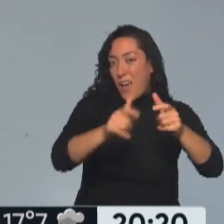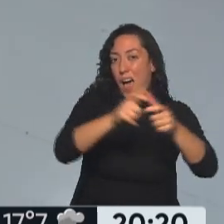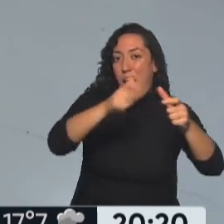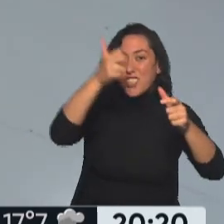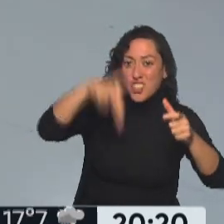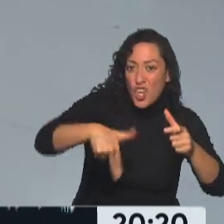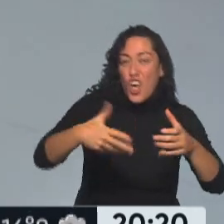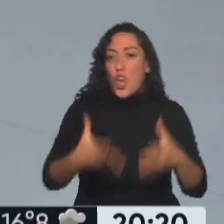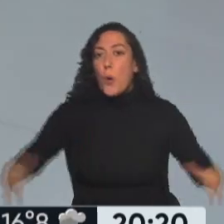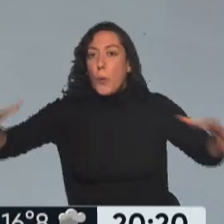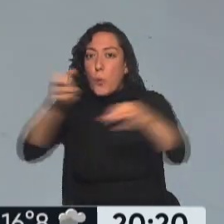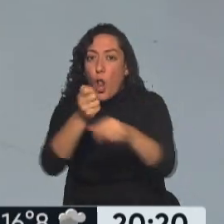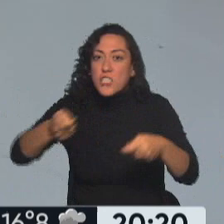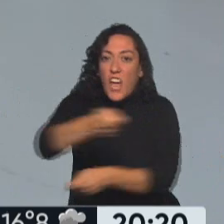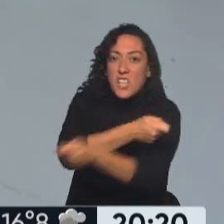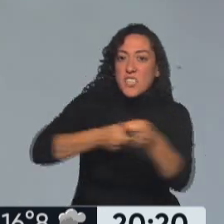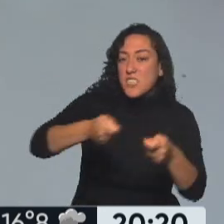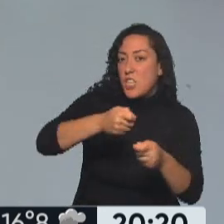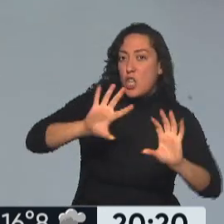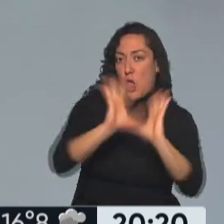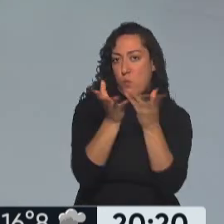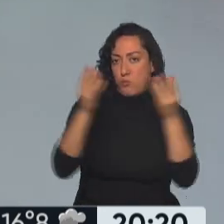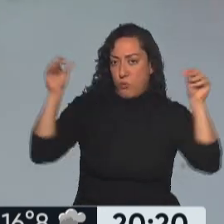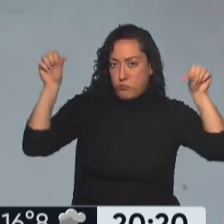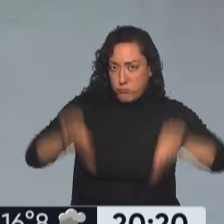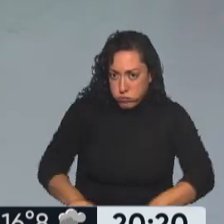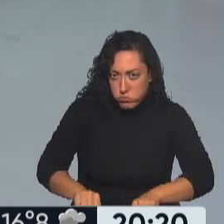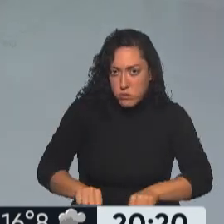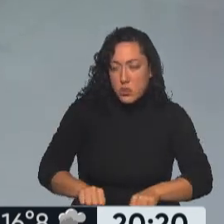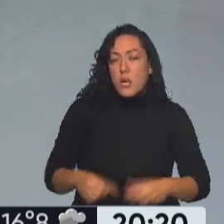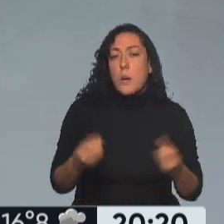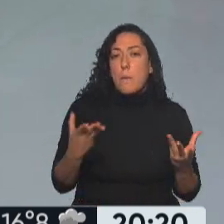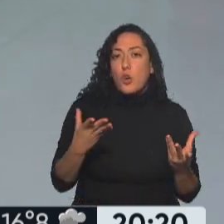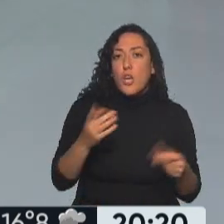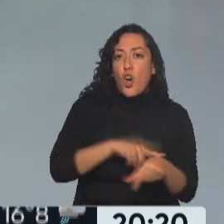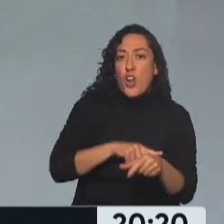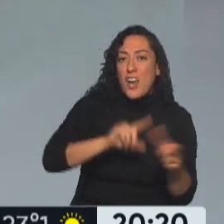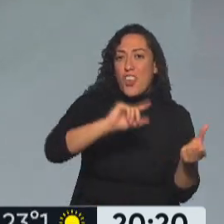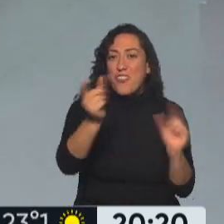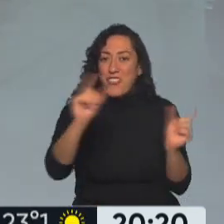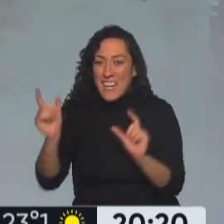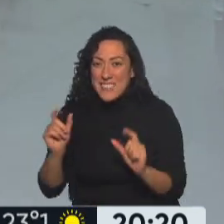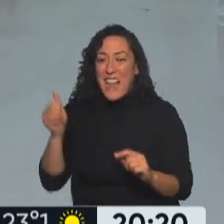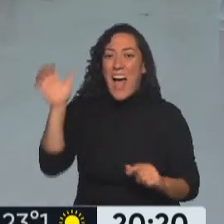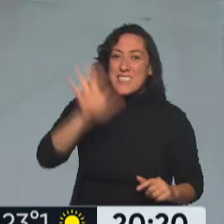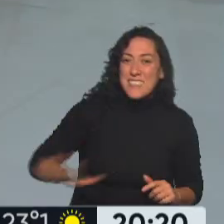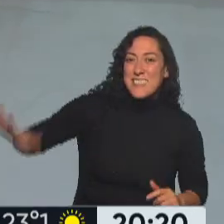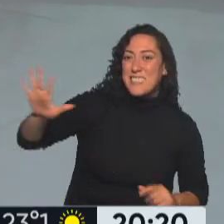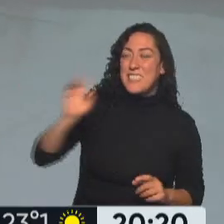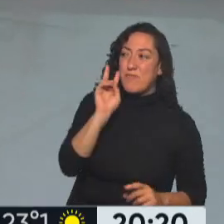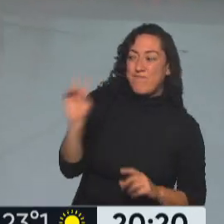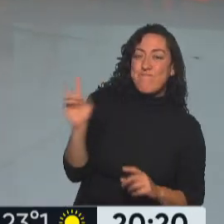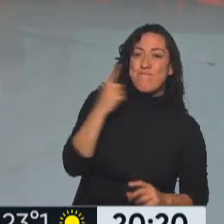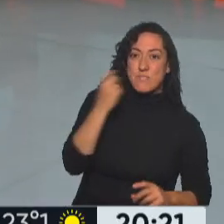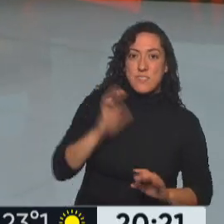bolsas cayeron en todo el mundo, ya lo habíamos empezado a ver, por supuesto por la diferencia horaria en los países asiáticos, pero esto continuó en Europa y